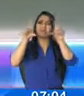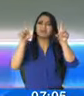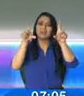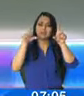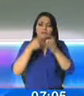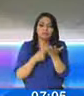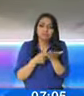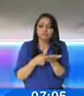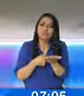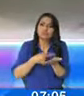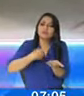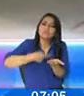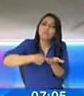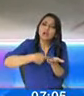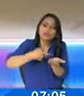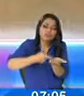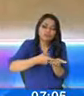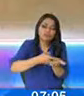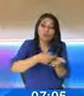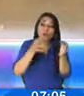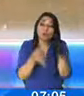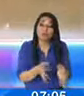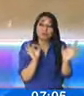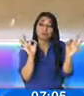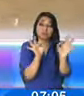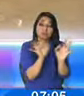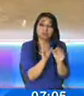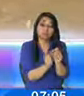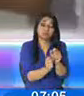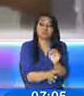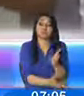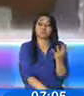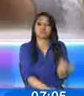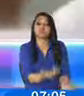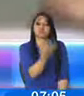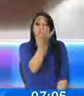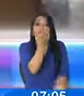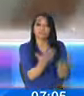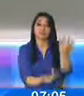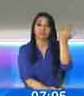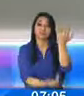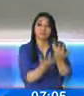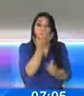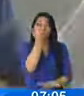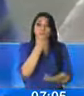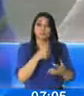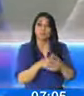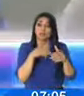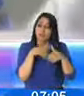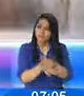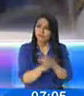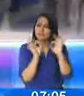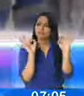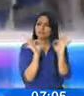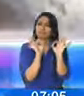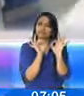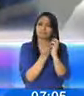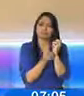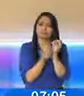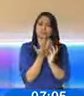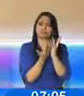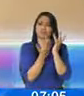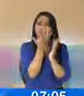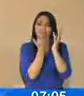larba de Camarones al parecer un cortocircuito habría provocado el fuego como que hubo un circuito allí adentro nada más claro salió el fuego por